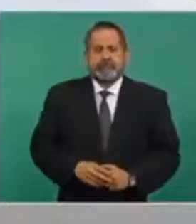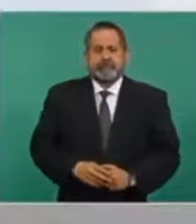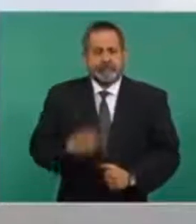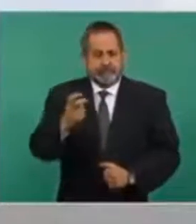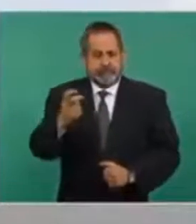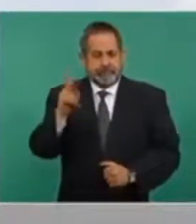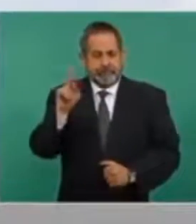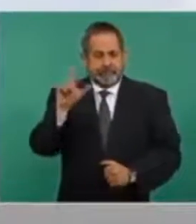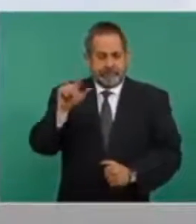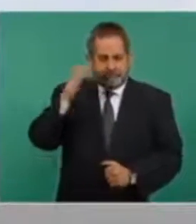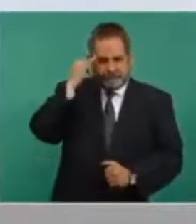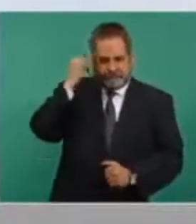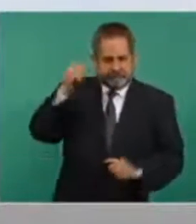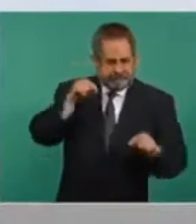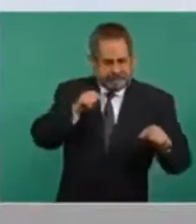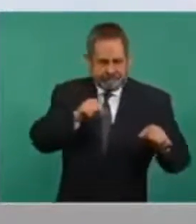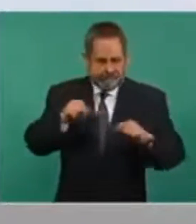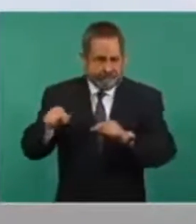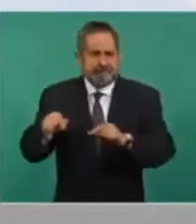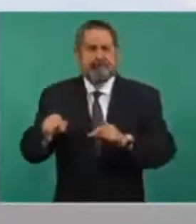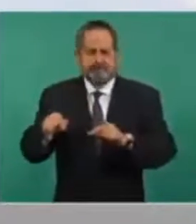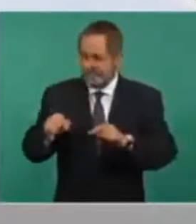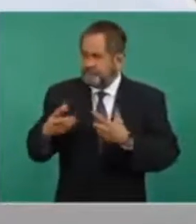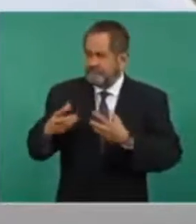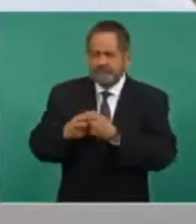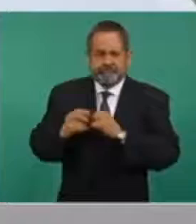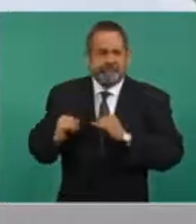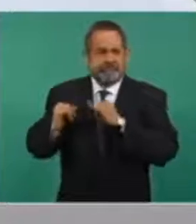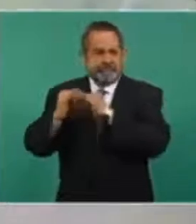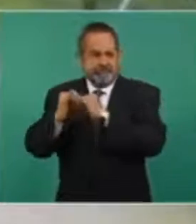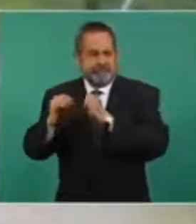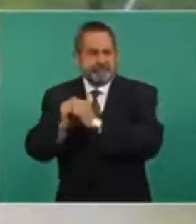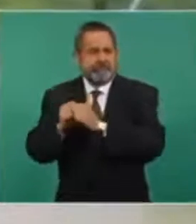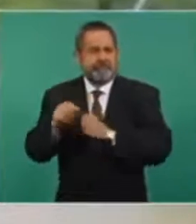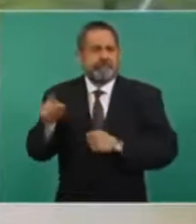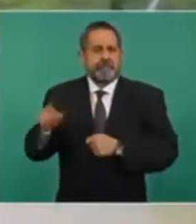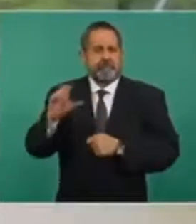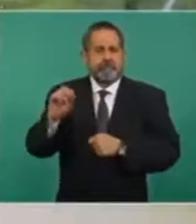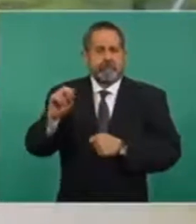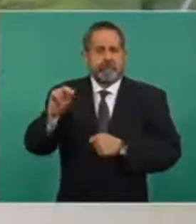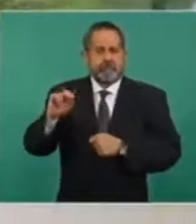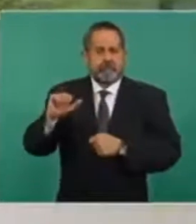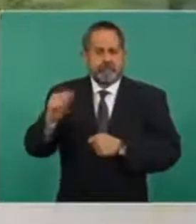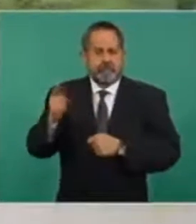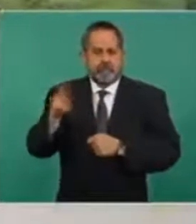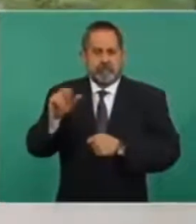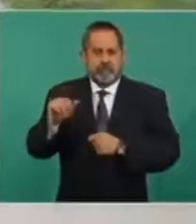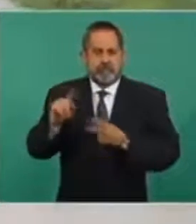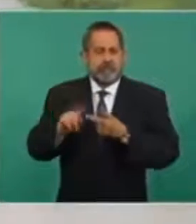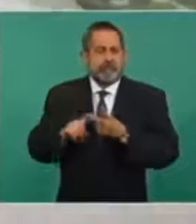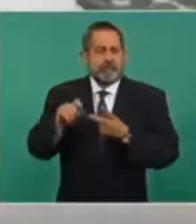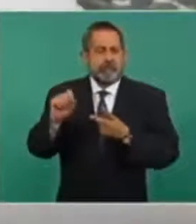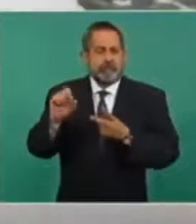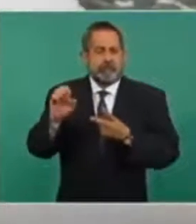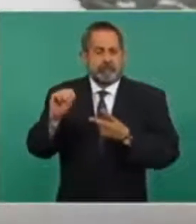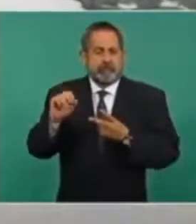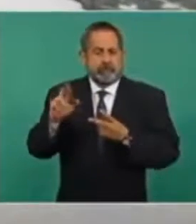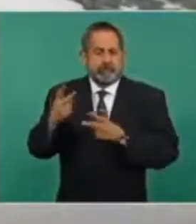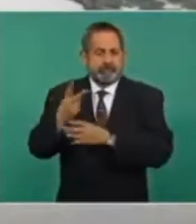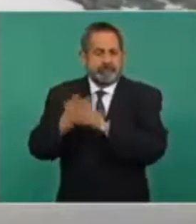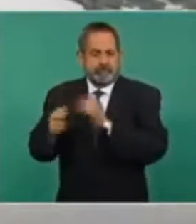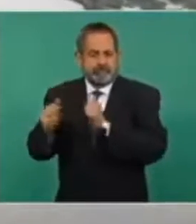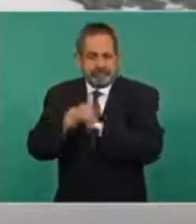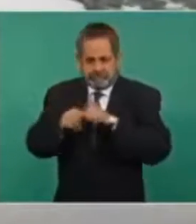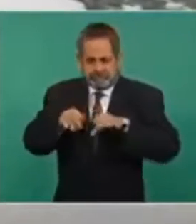Este plan consolida el esfuerzo interinstitucional de la Comisión Nacional del Agua y la Secretaría de Marina, materializando